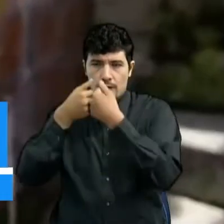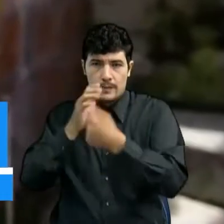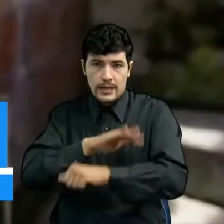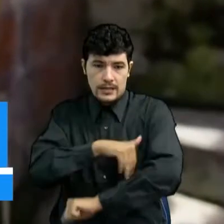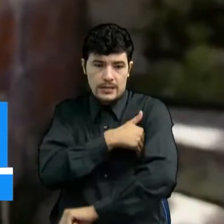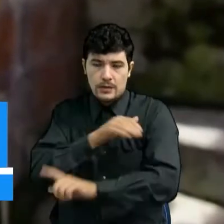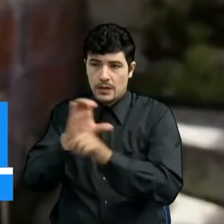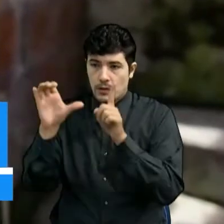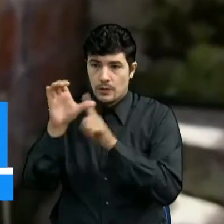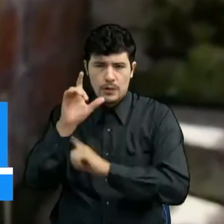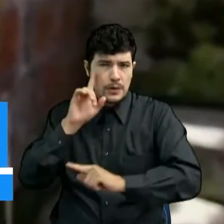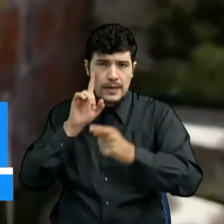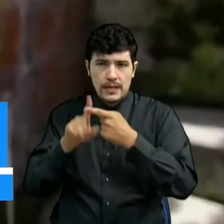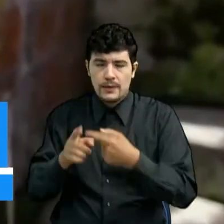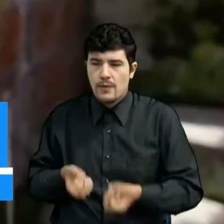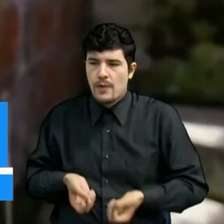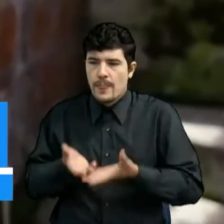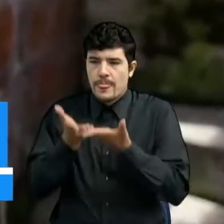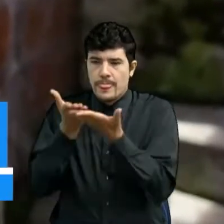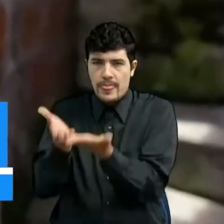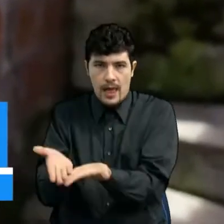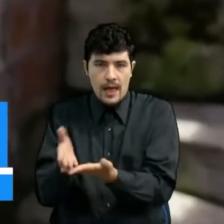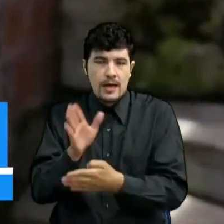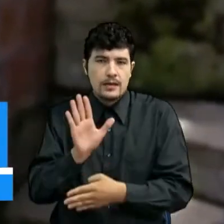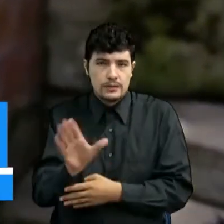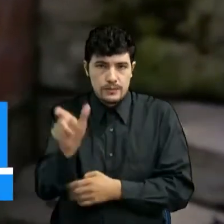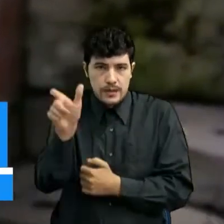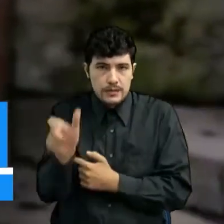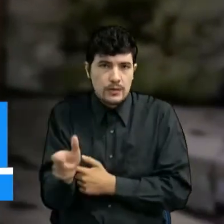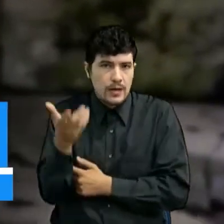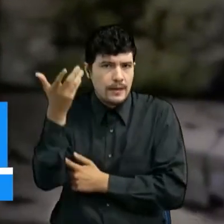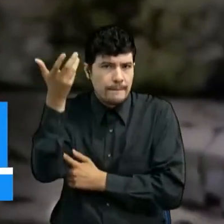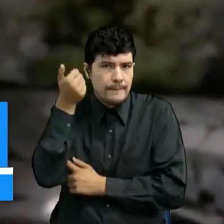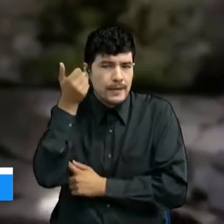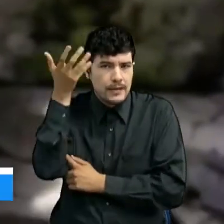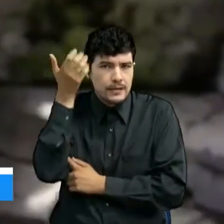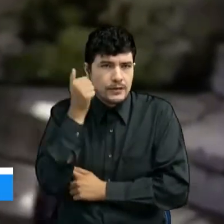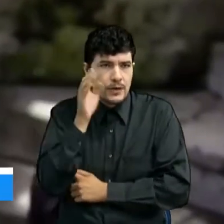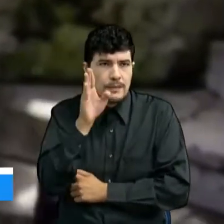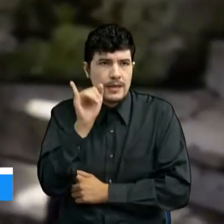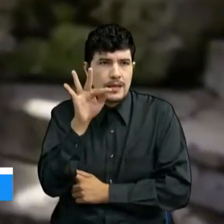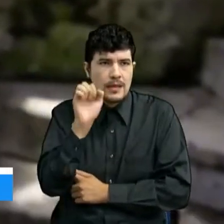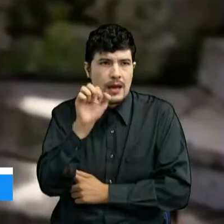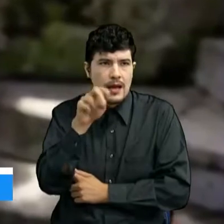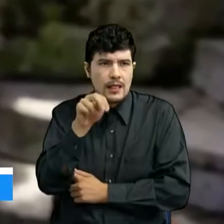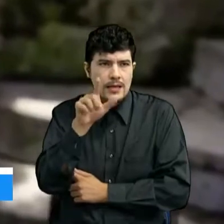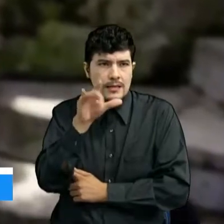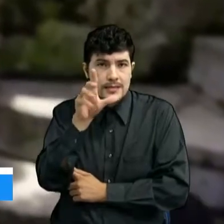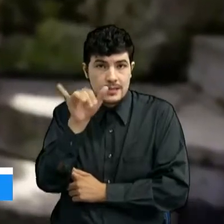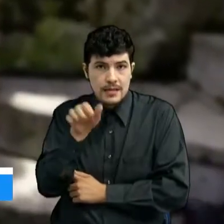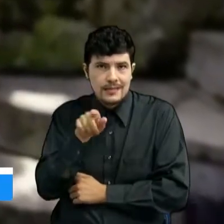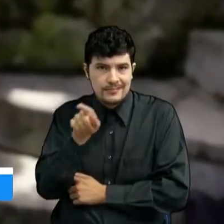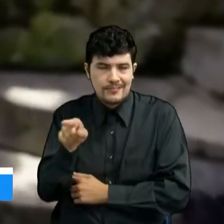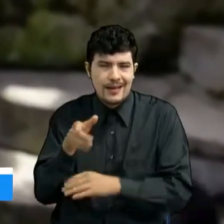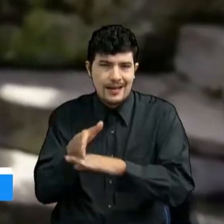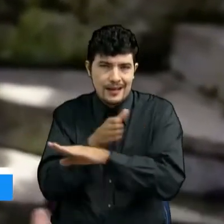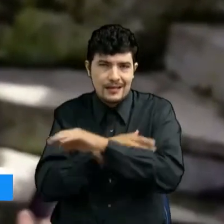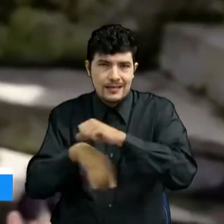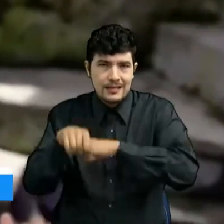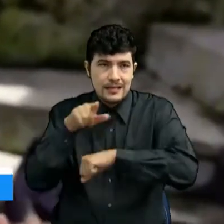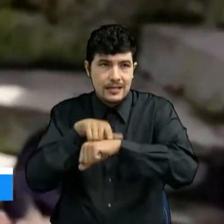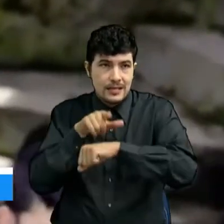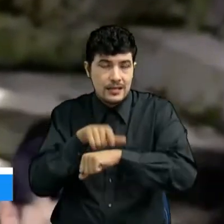de una pensión vitalicia al más adulto de los gestores culturales conocido como el indio cara de iu se espera que en los próximos días